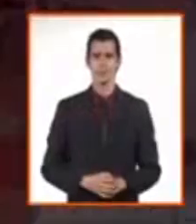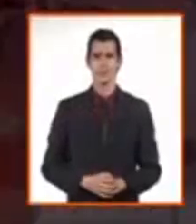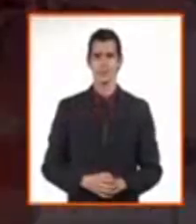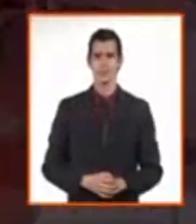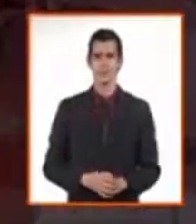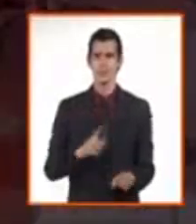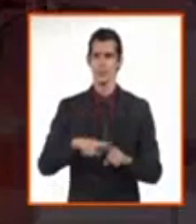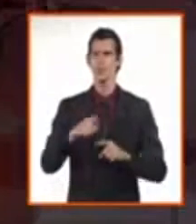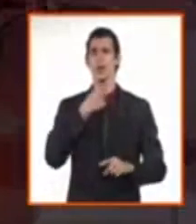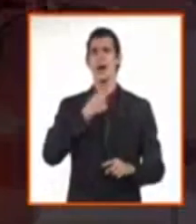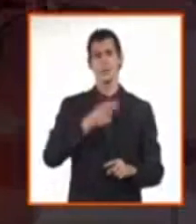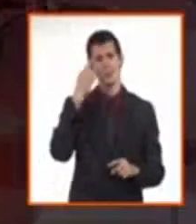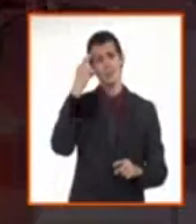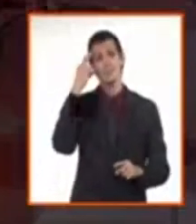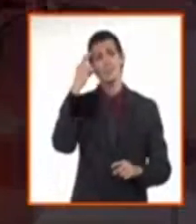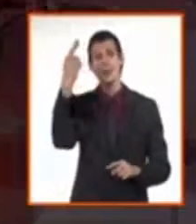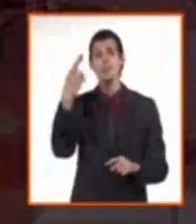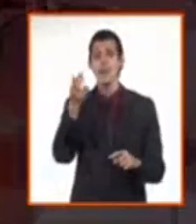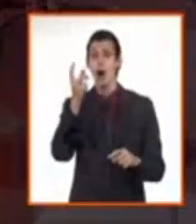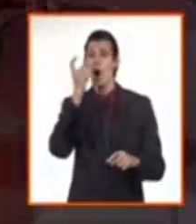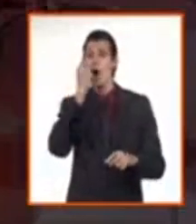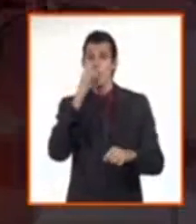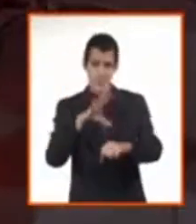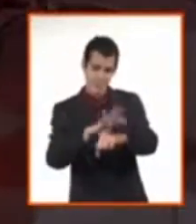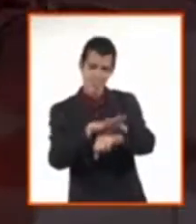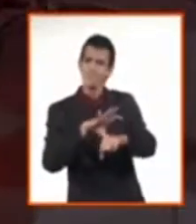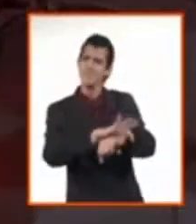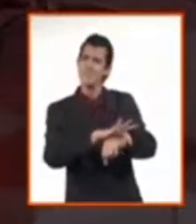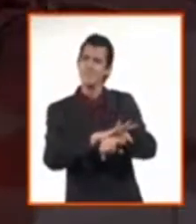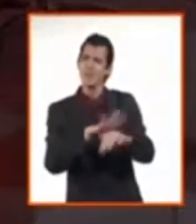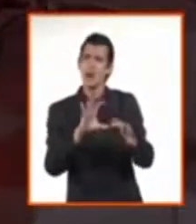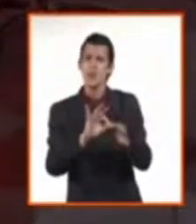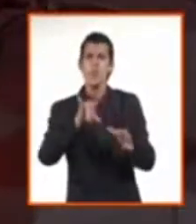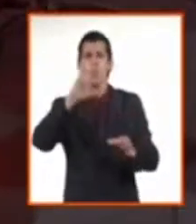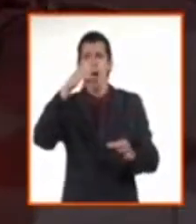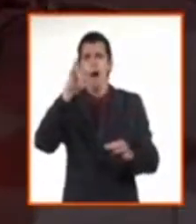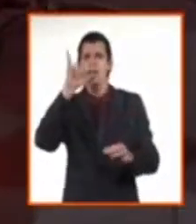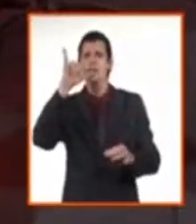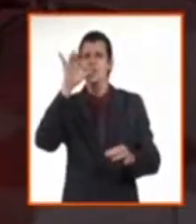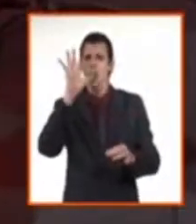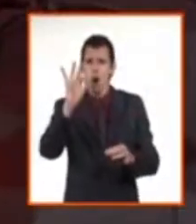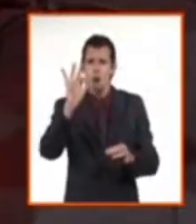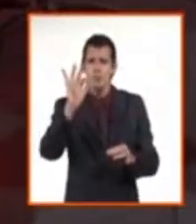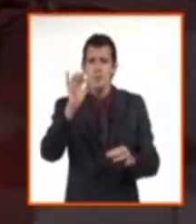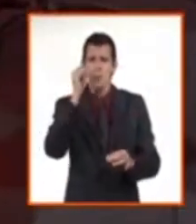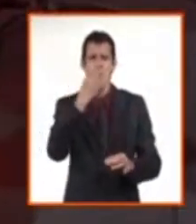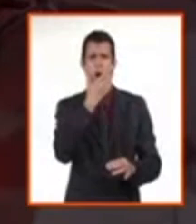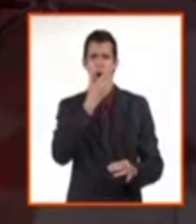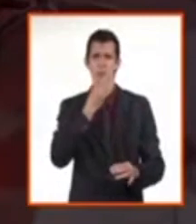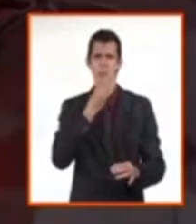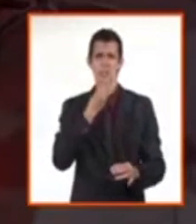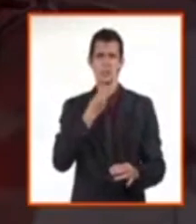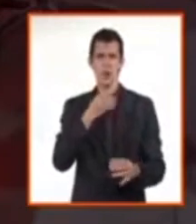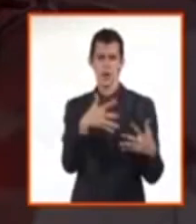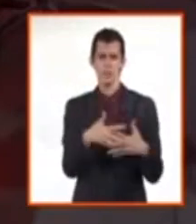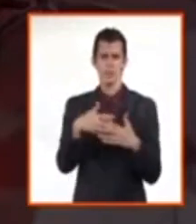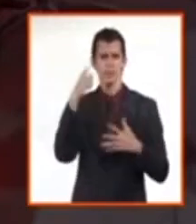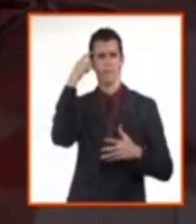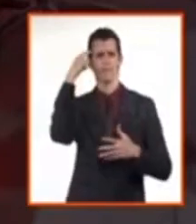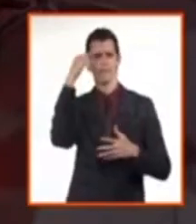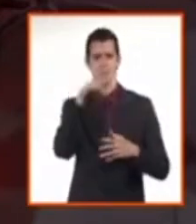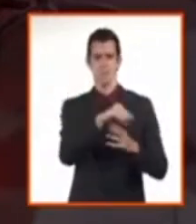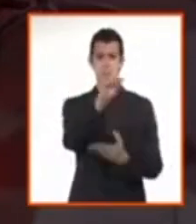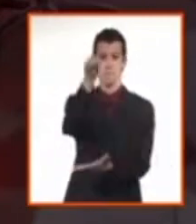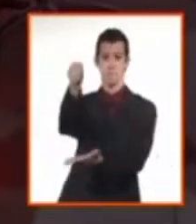siquiera le invitaron a una llamada telefónica pero lo otro es que además no el grupo de lima famoso que crearon ellos